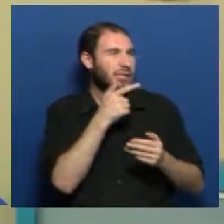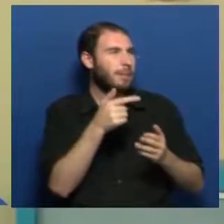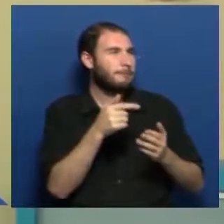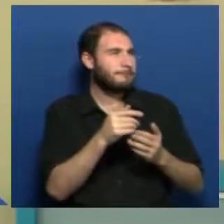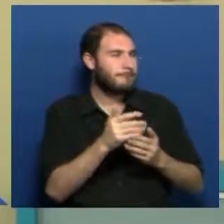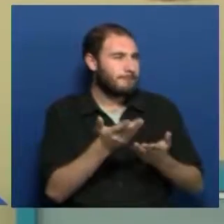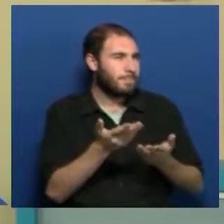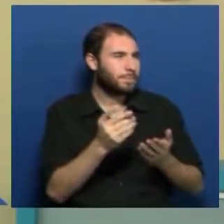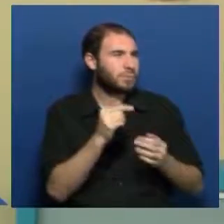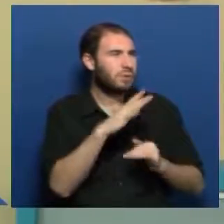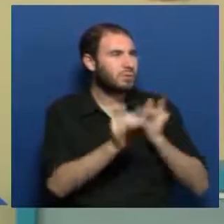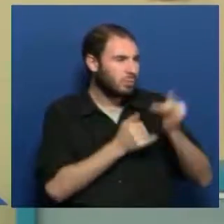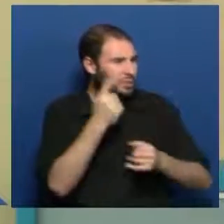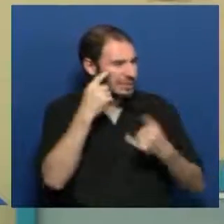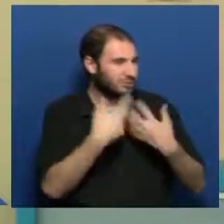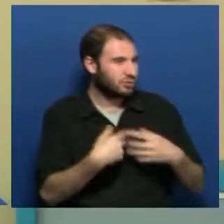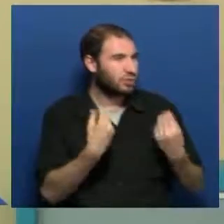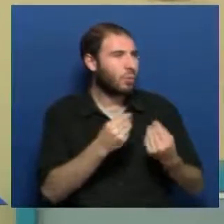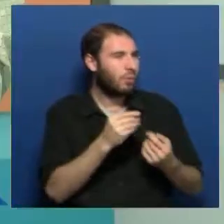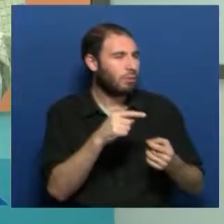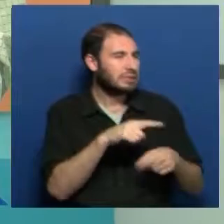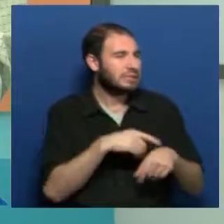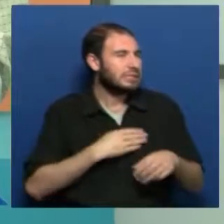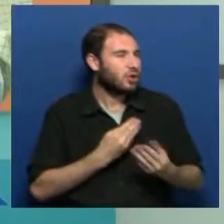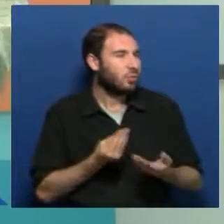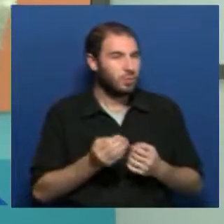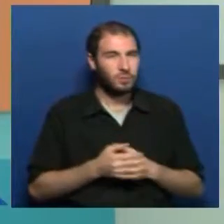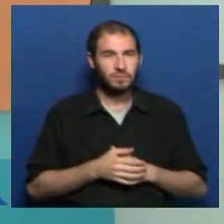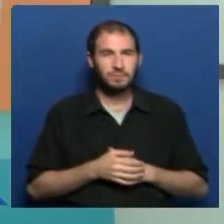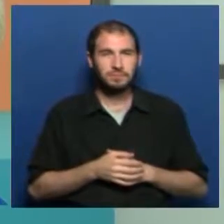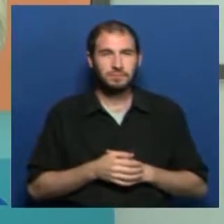punto te plantearon una reflexión? ¿Cómo viviste ese momento, Alfredo?